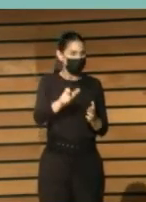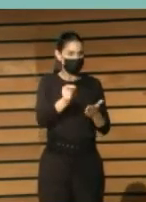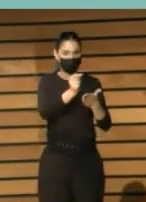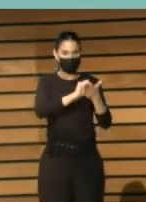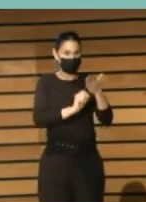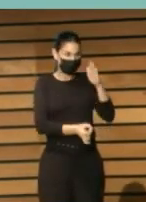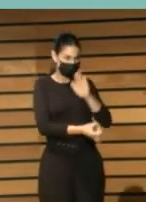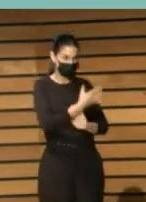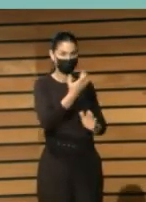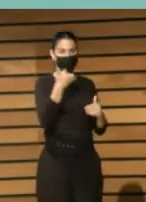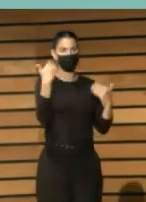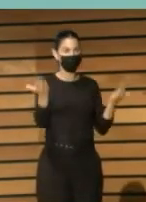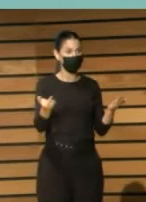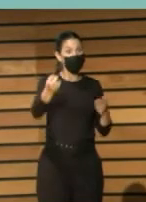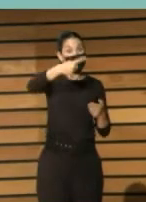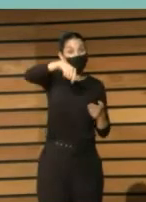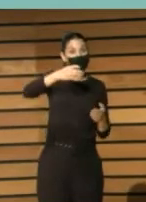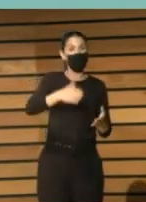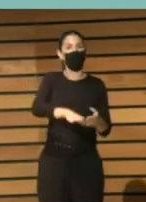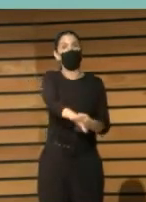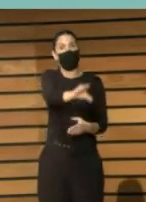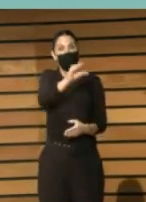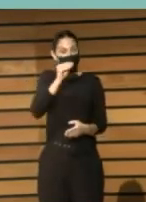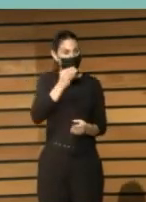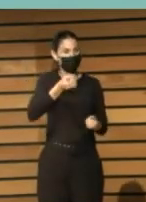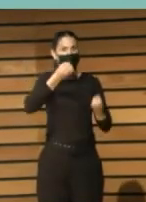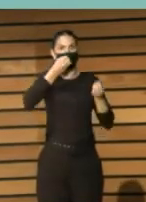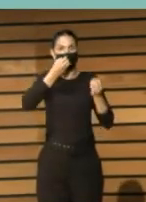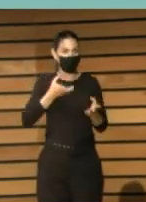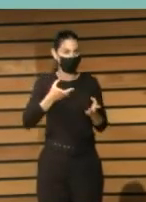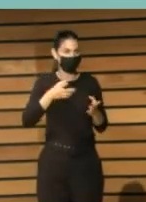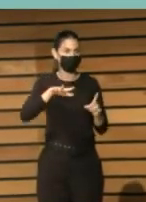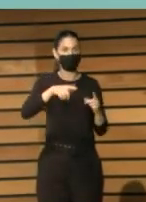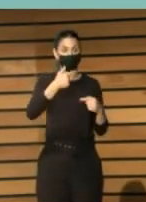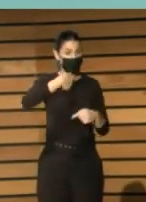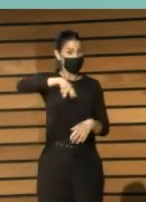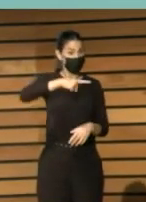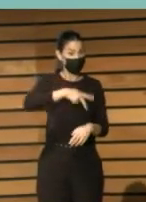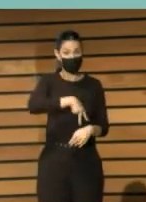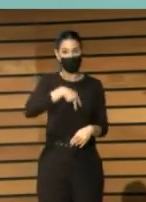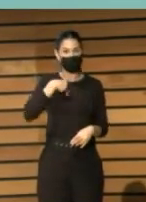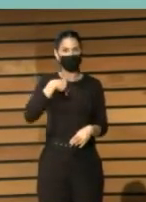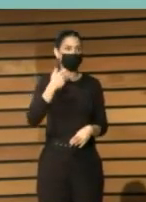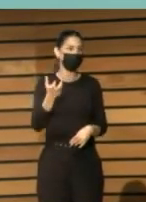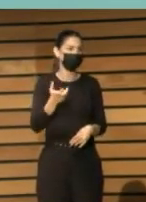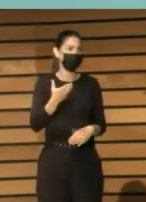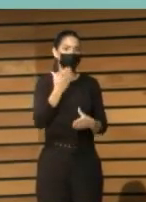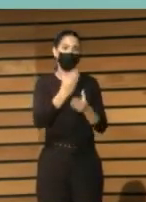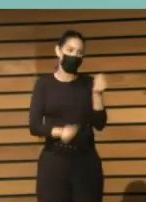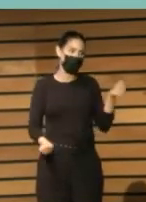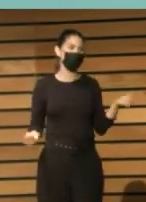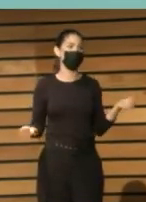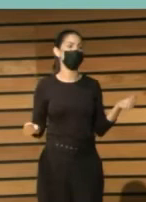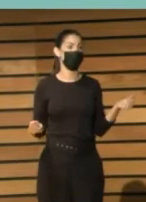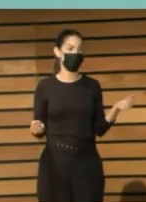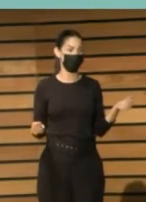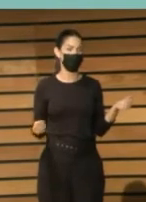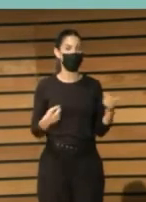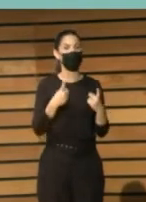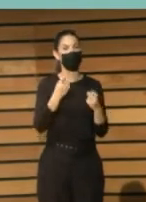cultura, lo comprendan, creo que ahí fallamos. Creo que ahí fallamos. Hace muy poco,